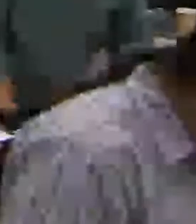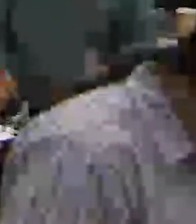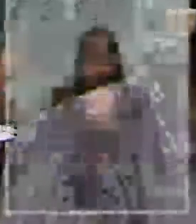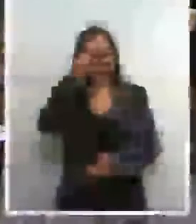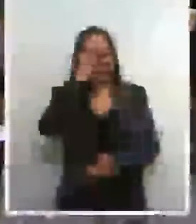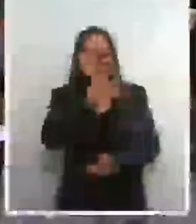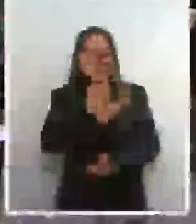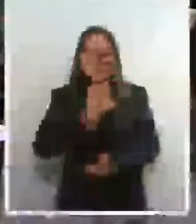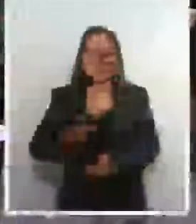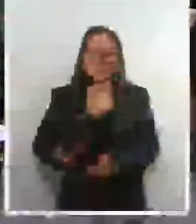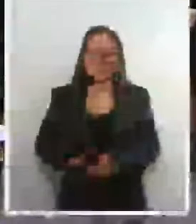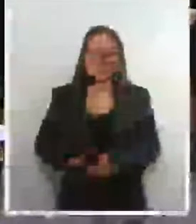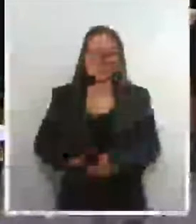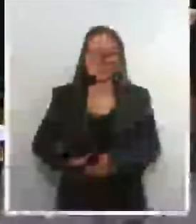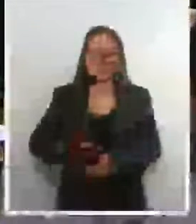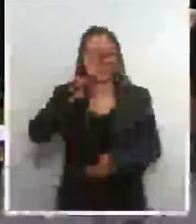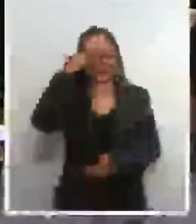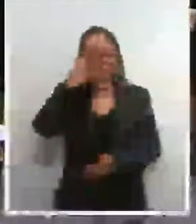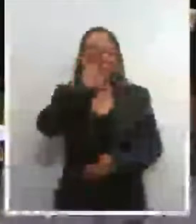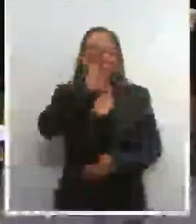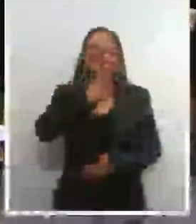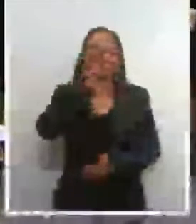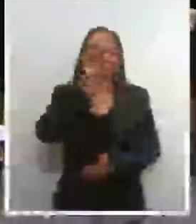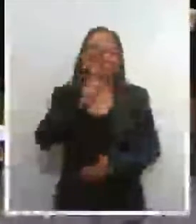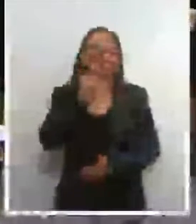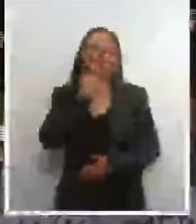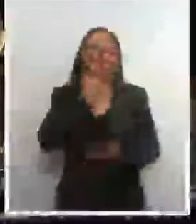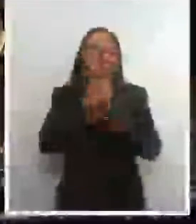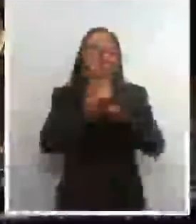Señor presidente, señoras, señores diputados,